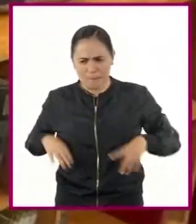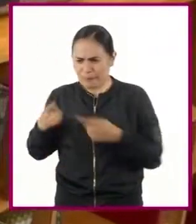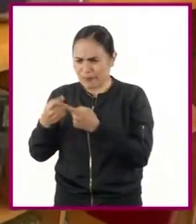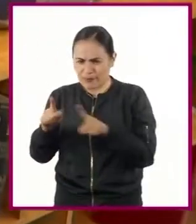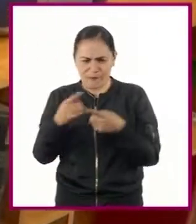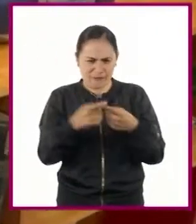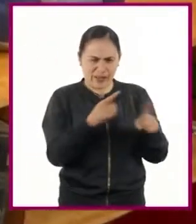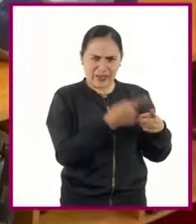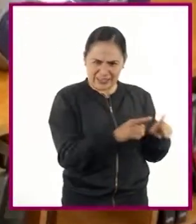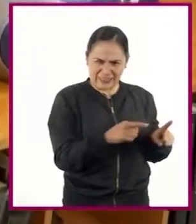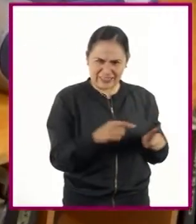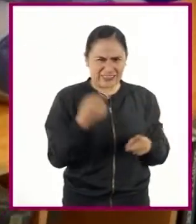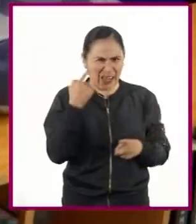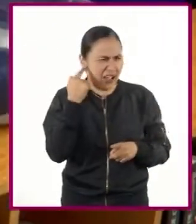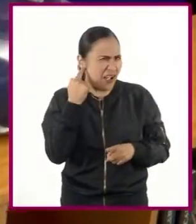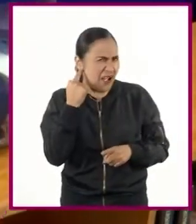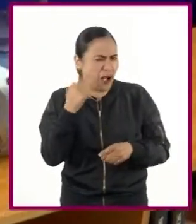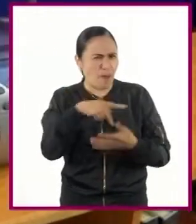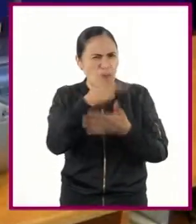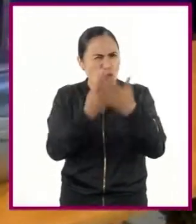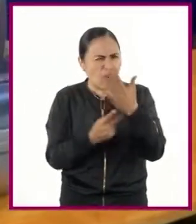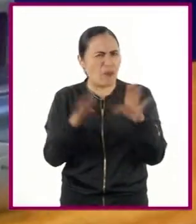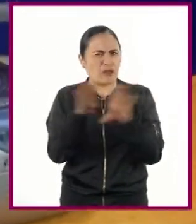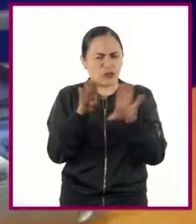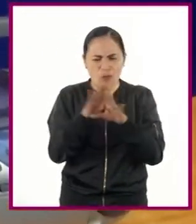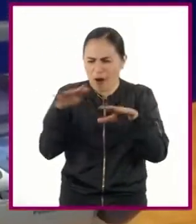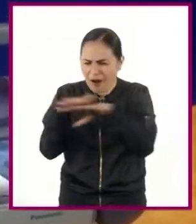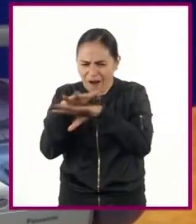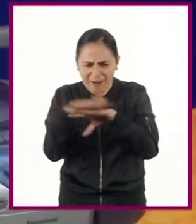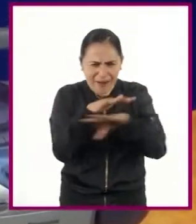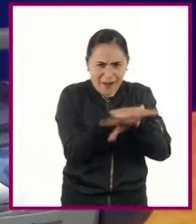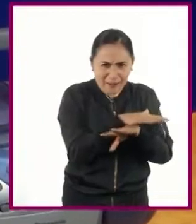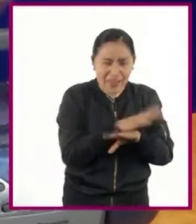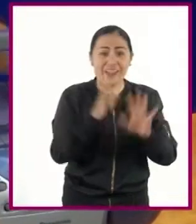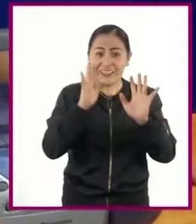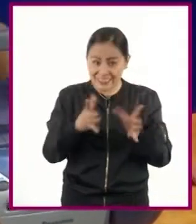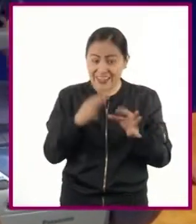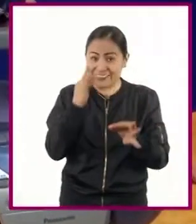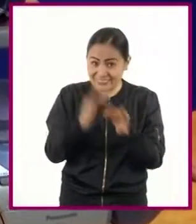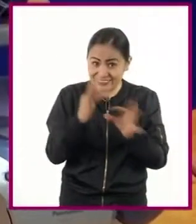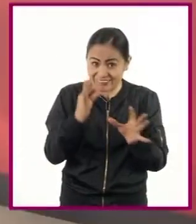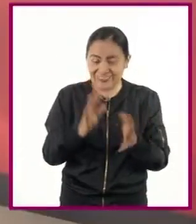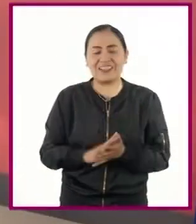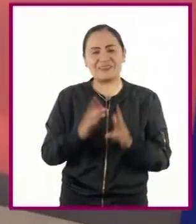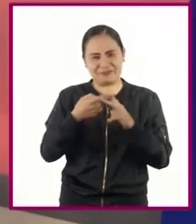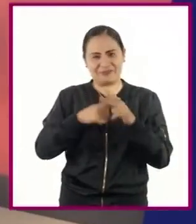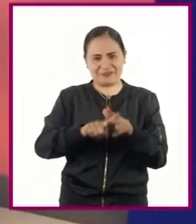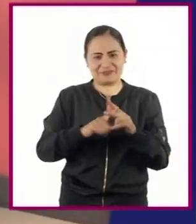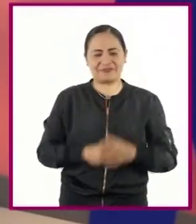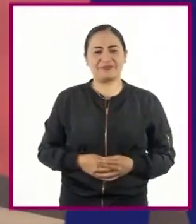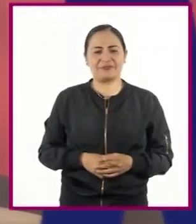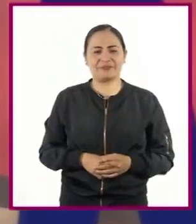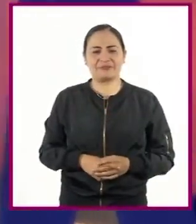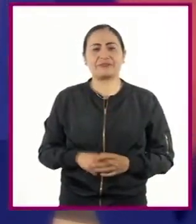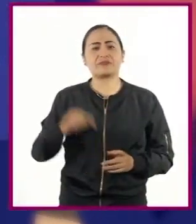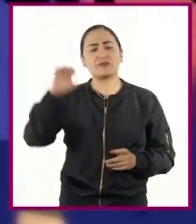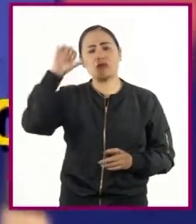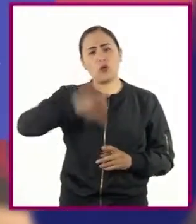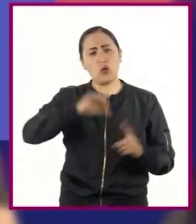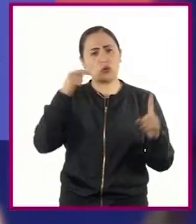en estos programas? ¿Listas y listos? ¡Muy bien! ¡Iniciemos! Con el aprendizaje